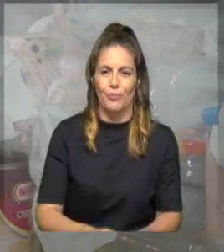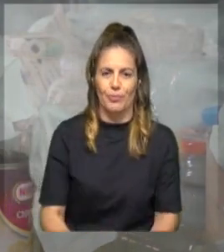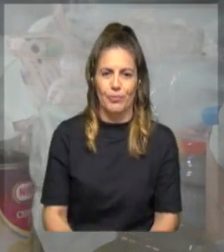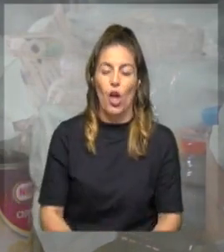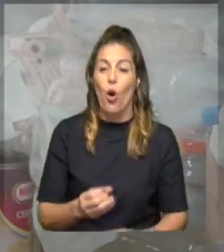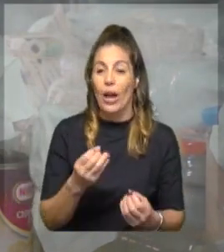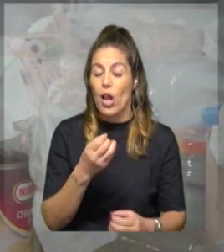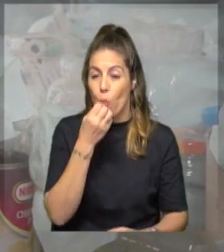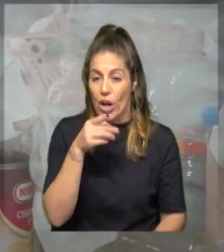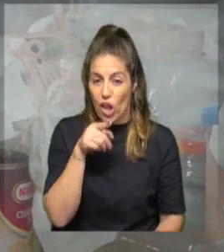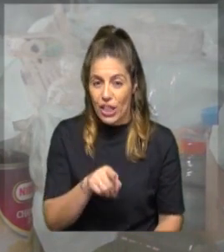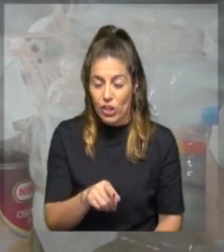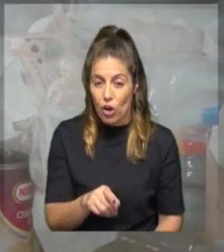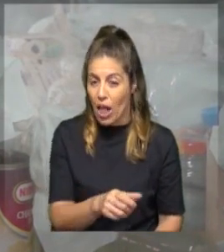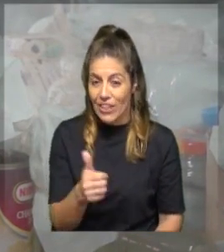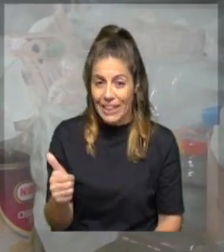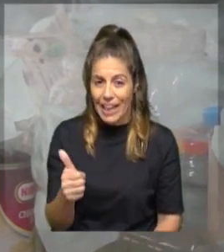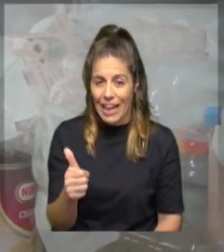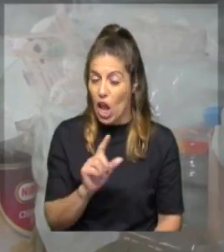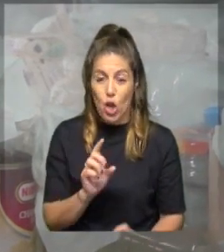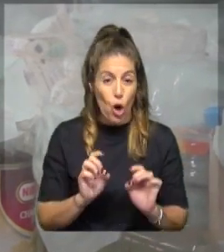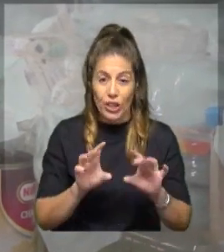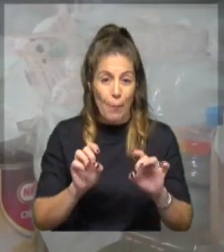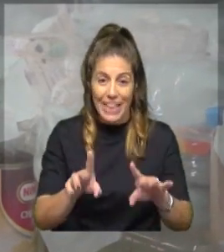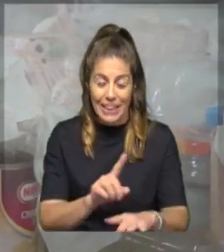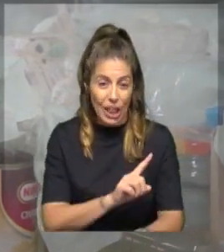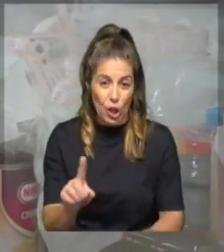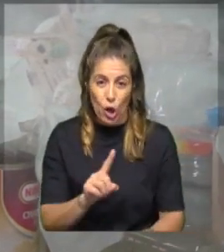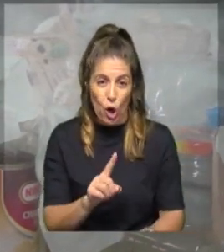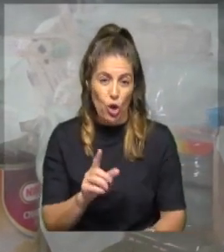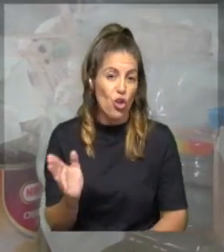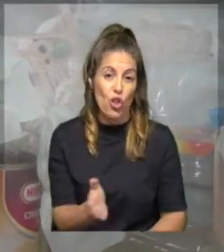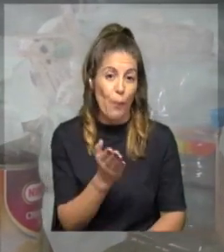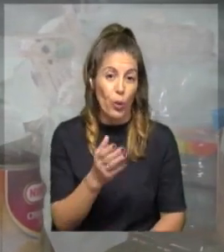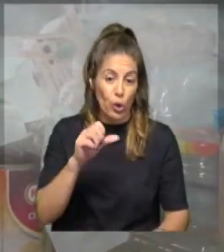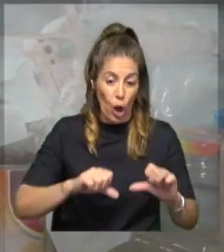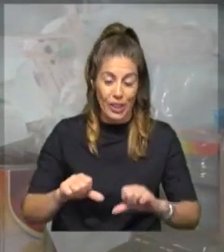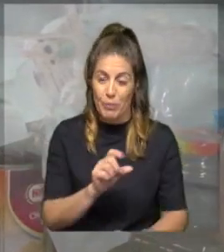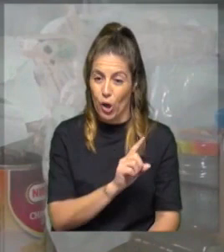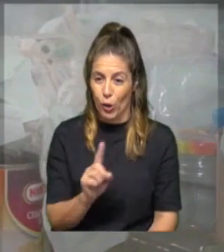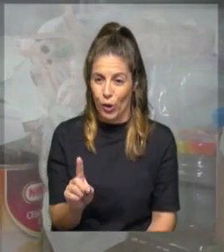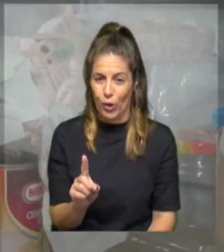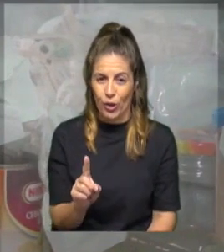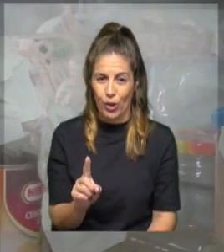es la ventaja? No son contaminantes, es decir, no son productos químicos,